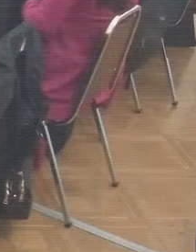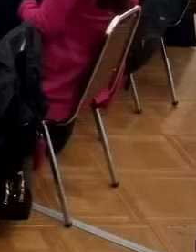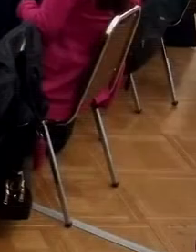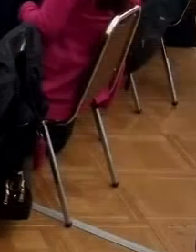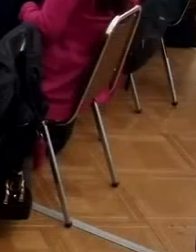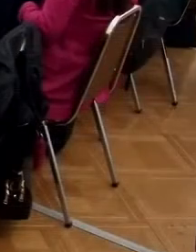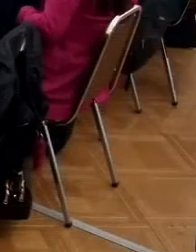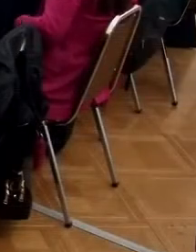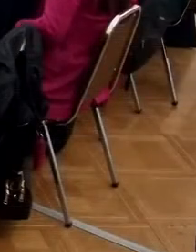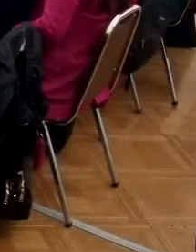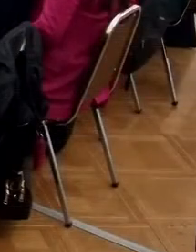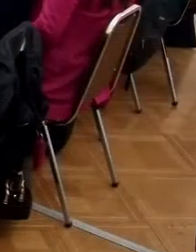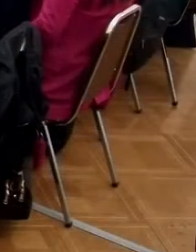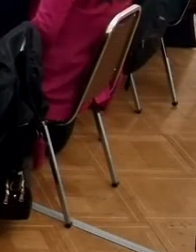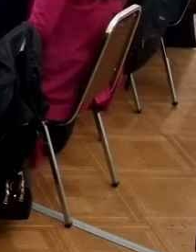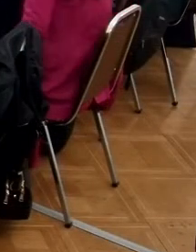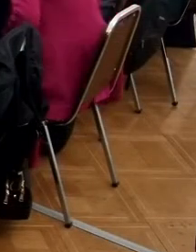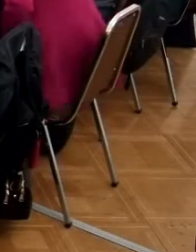Se reanuda la sesión.